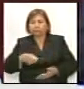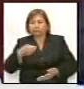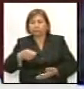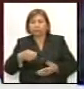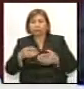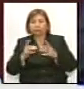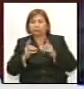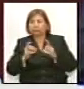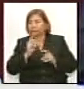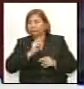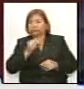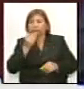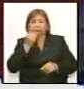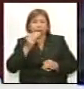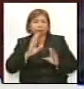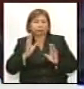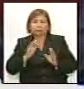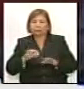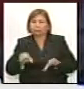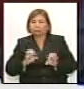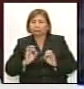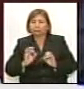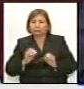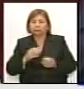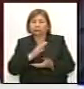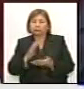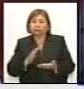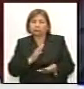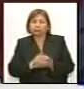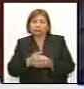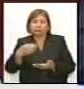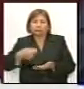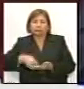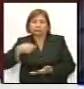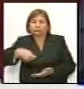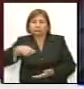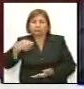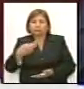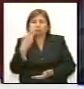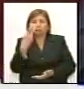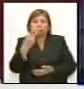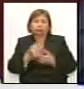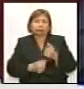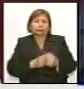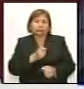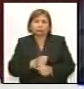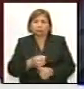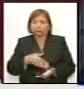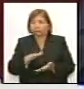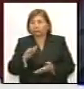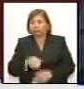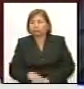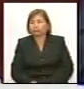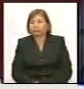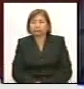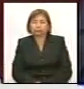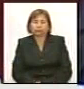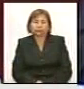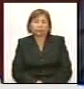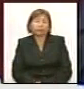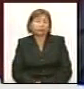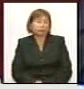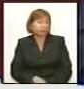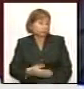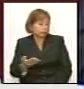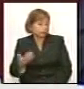departamentos porque nadie se quiere someter al problema de tener un inquilino que no paga durante 2 años y no se le puede desalojar. Entonces la